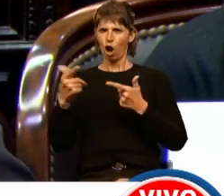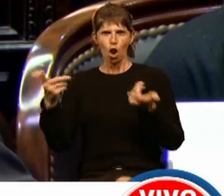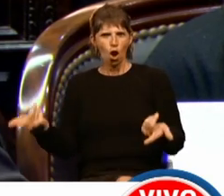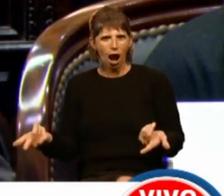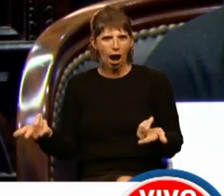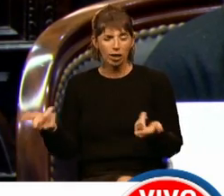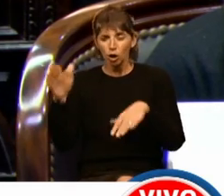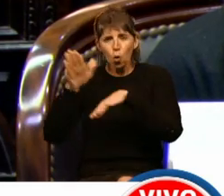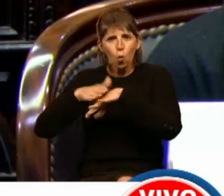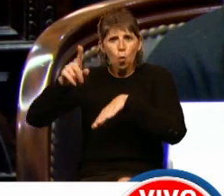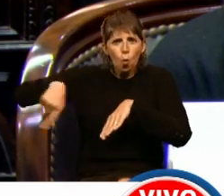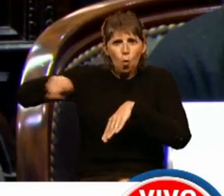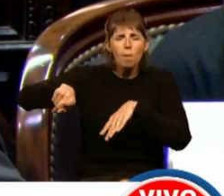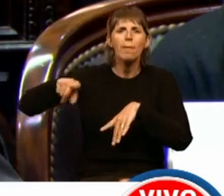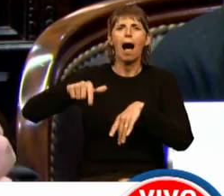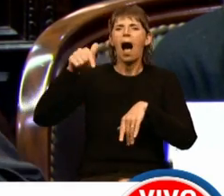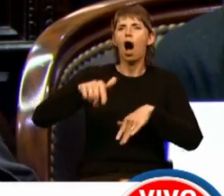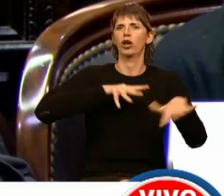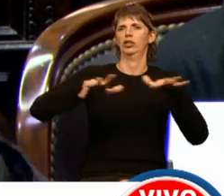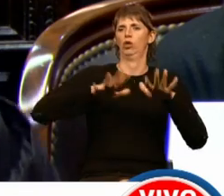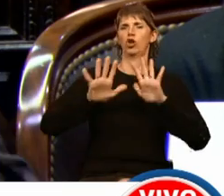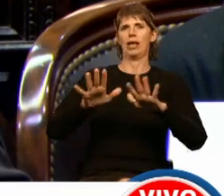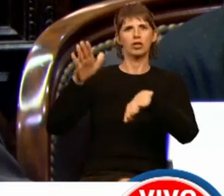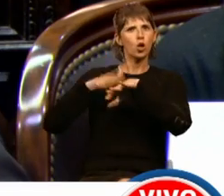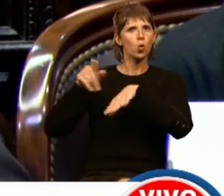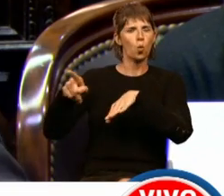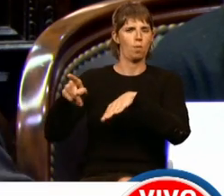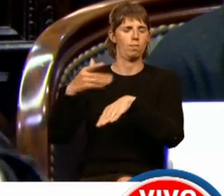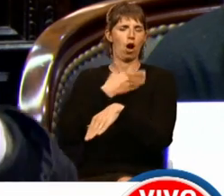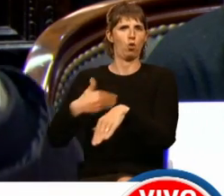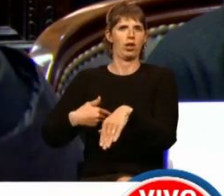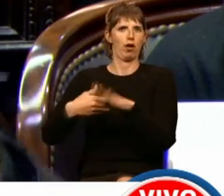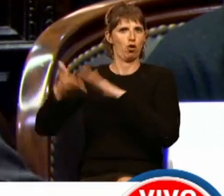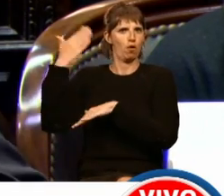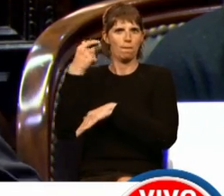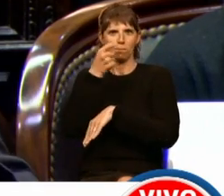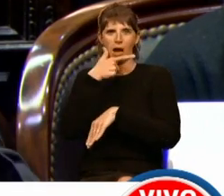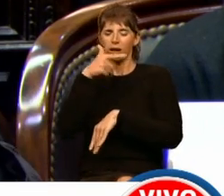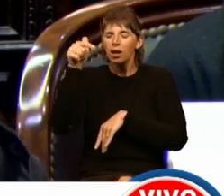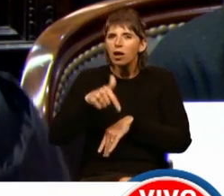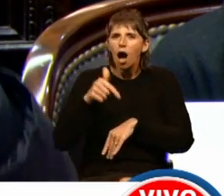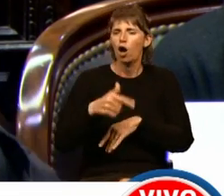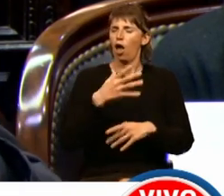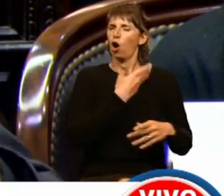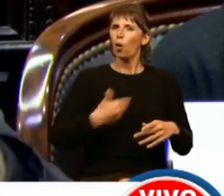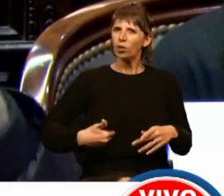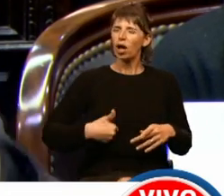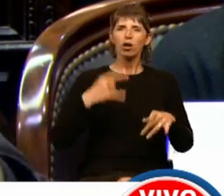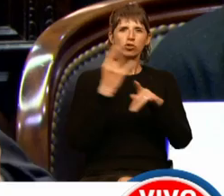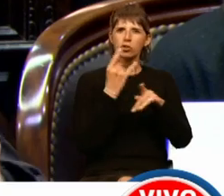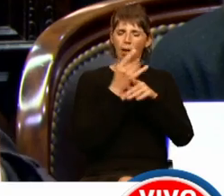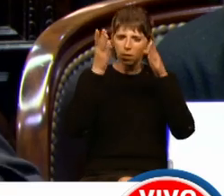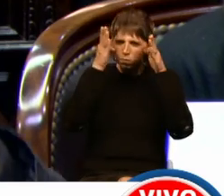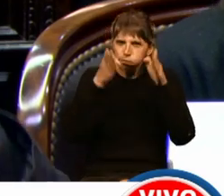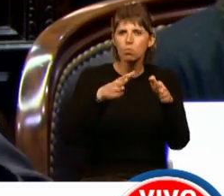estamos hacen estas situaciones por supuesto que vamos a construir un gobierno de cara al pueblo un gobierno que